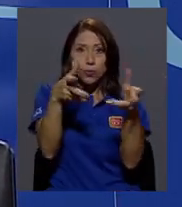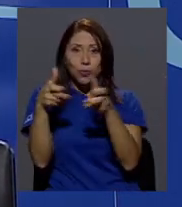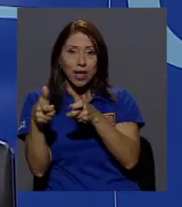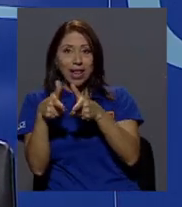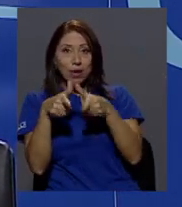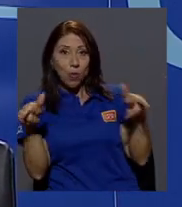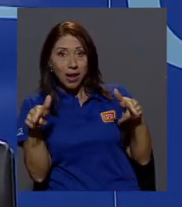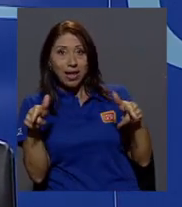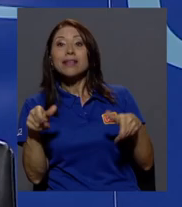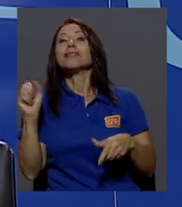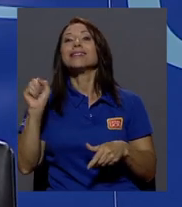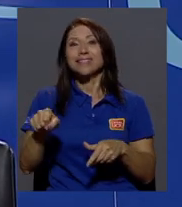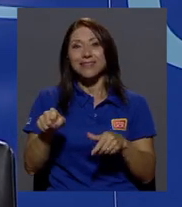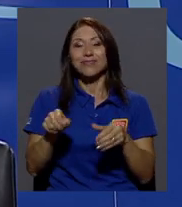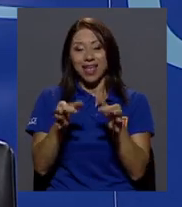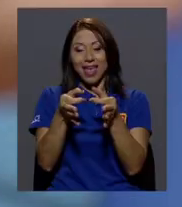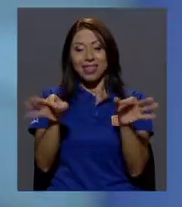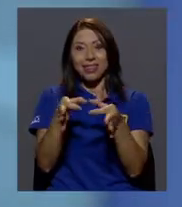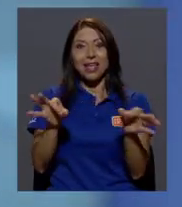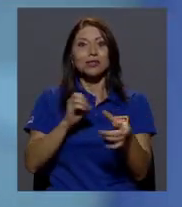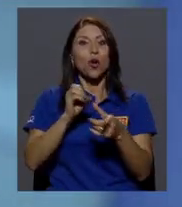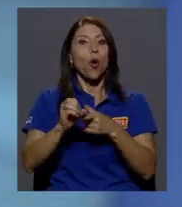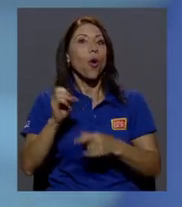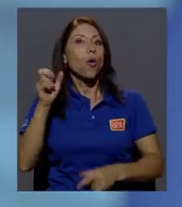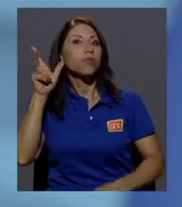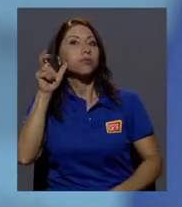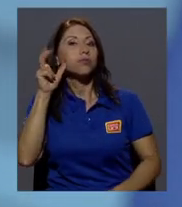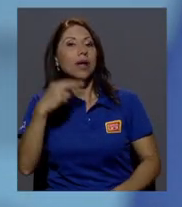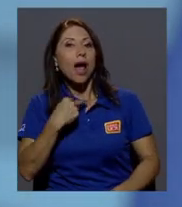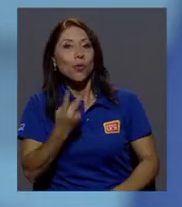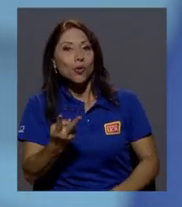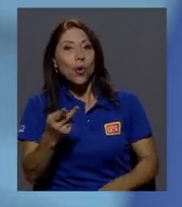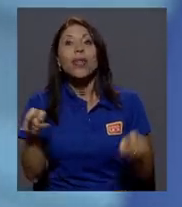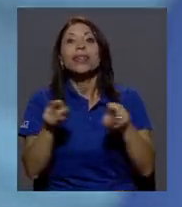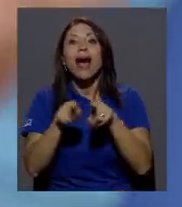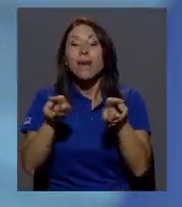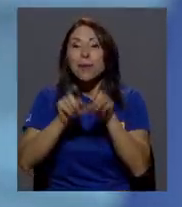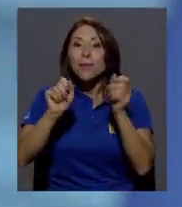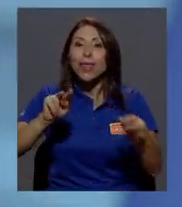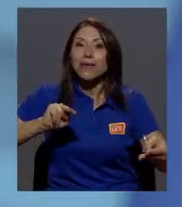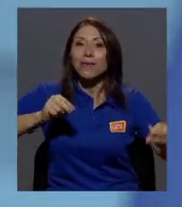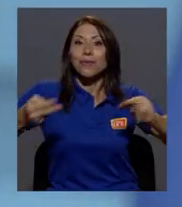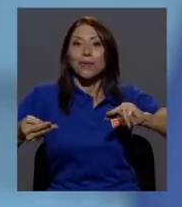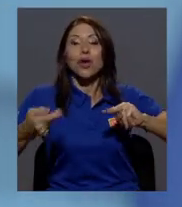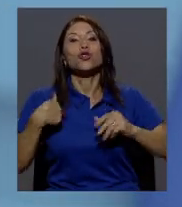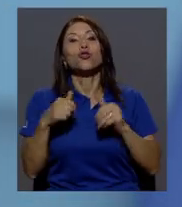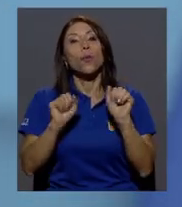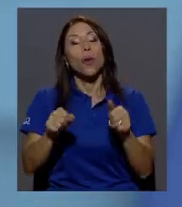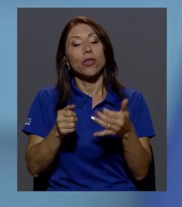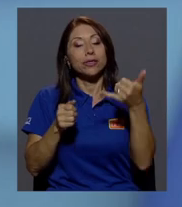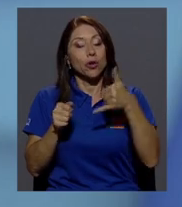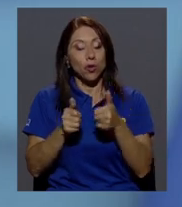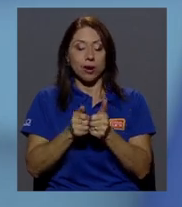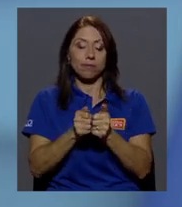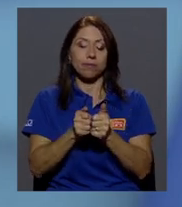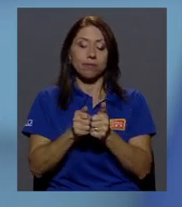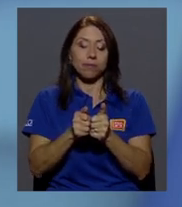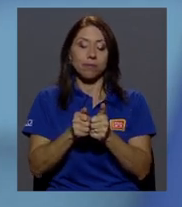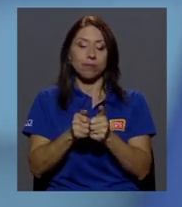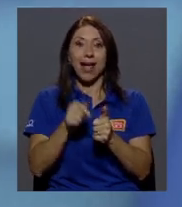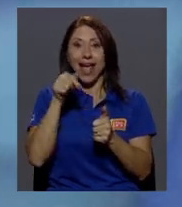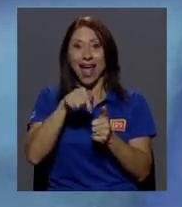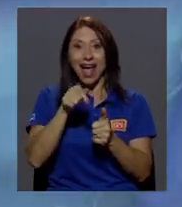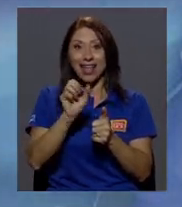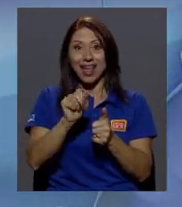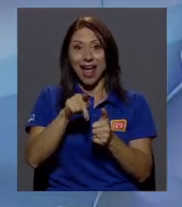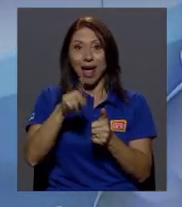texto o en audio igual esto se puede hacer viceversa entonces yo puedo escribir y la aplicación lo va